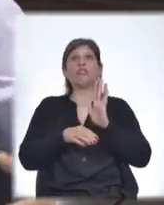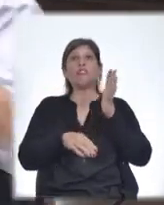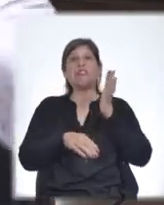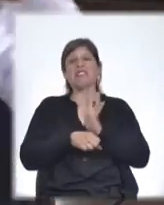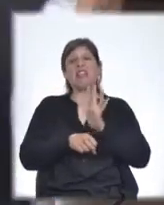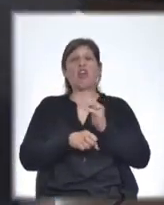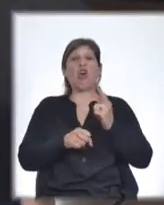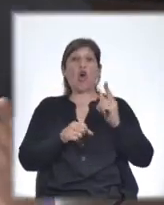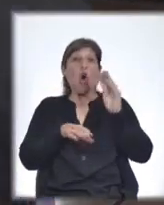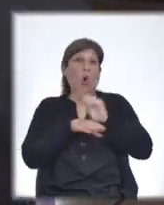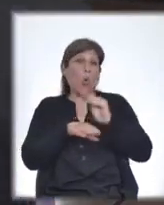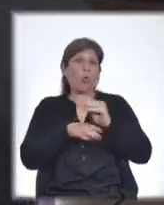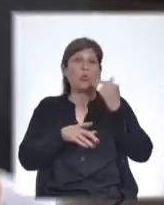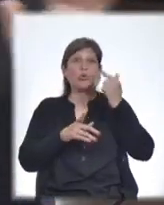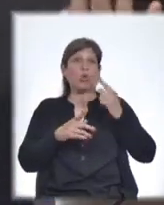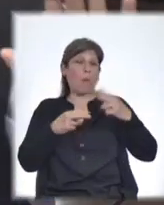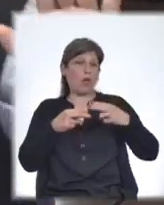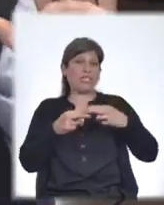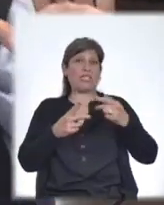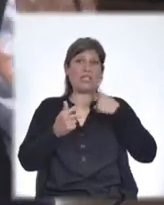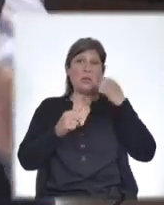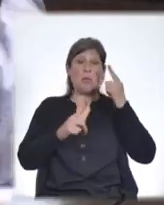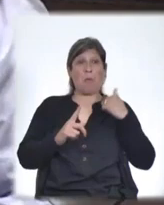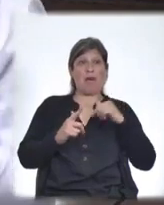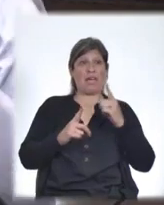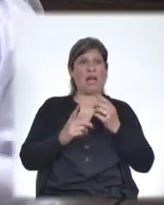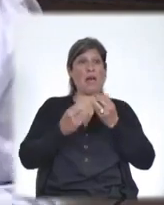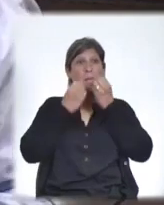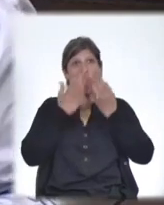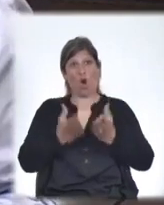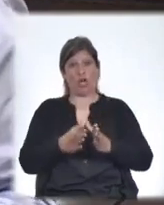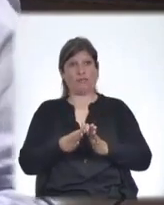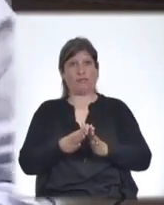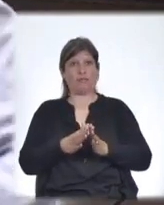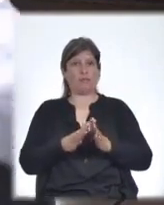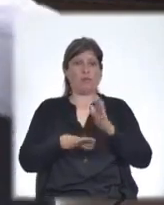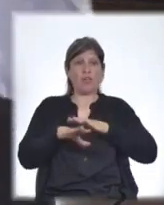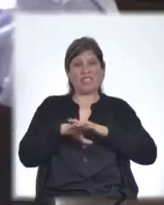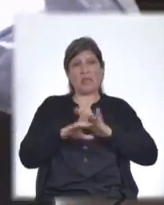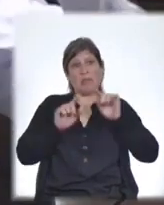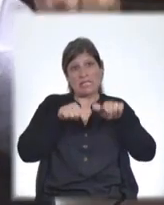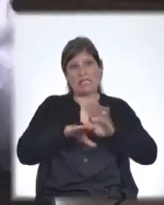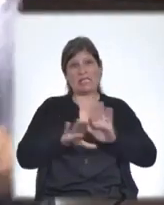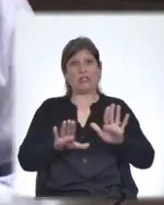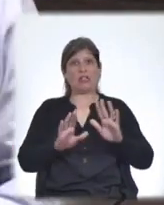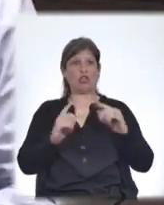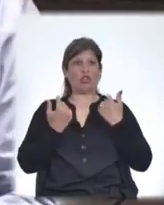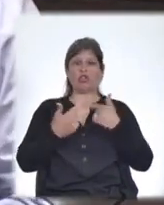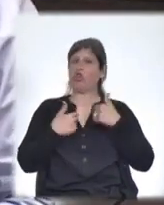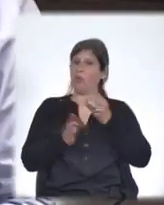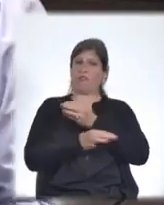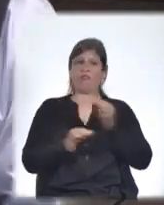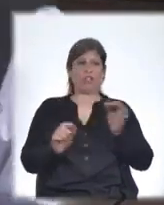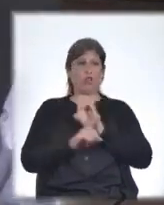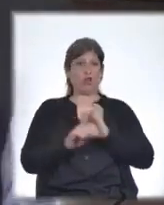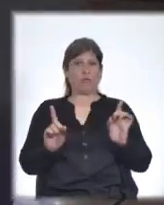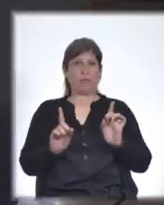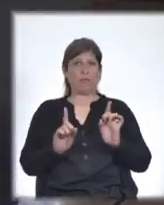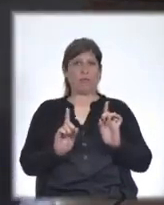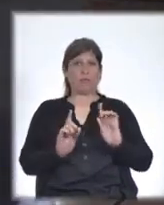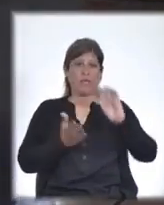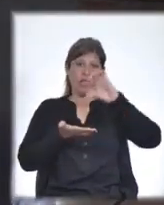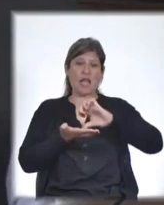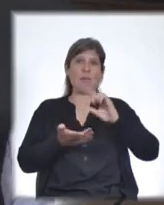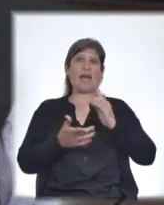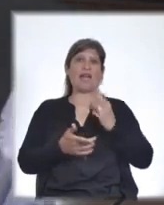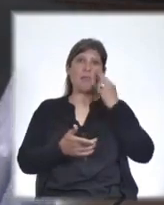del mantra del gobierno de optimizar, porque básicamente es eso. Nosotros no fuimos perfectos y el país tiene